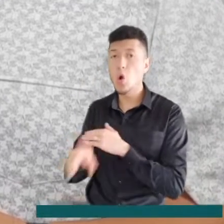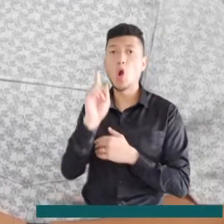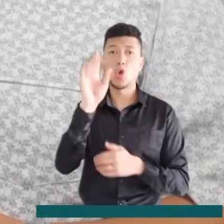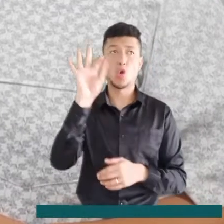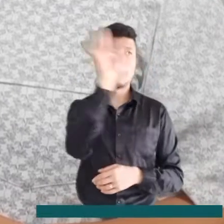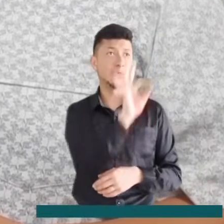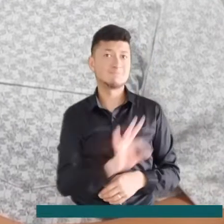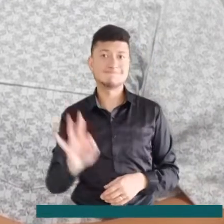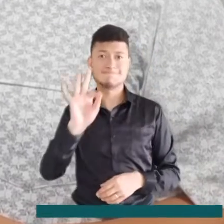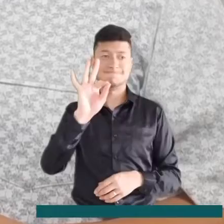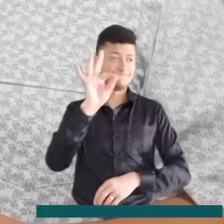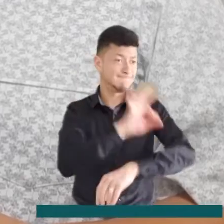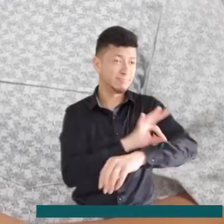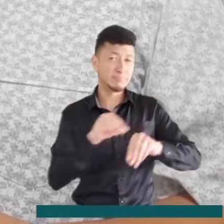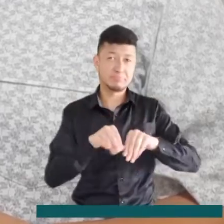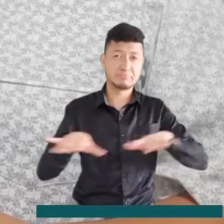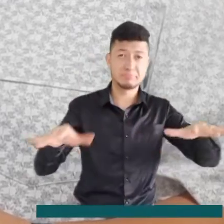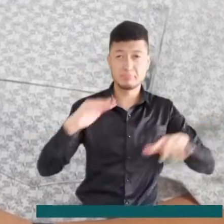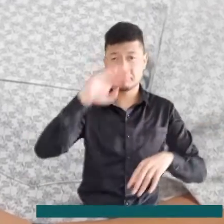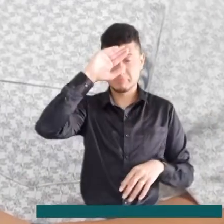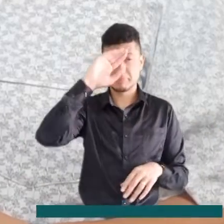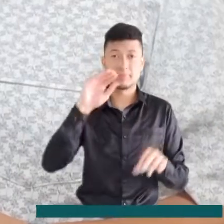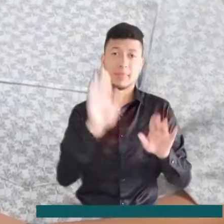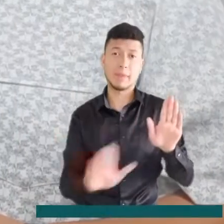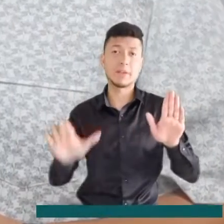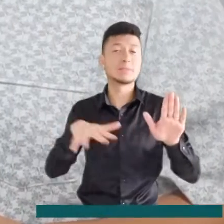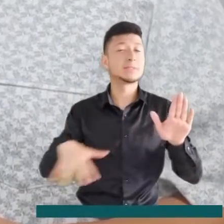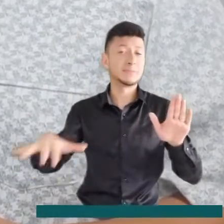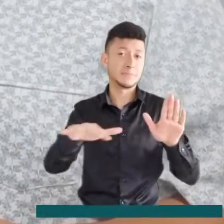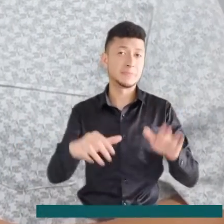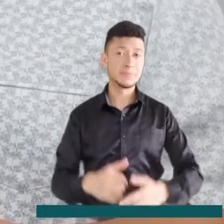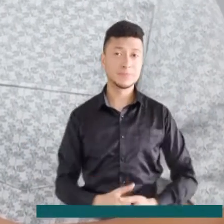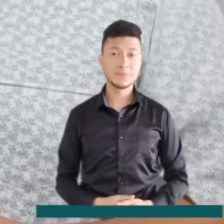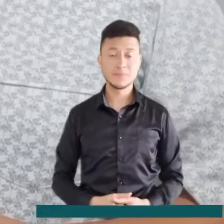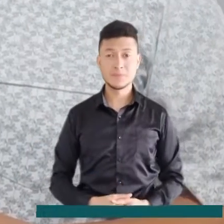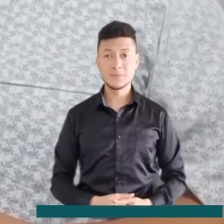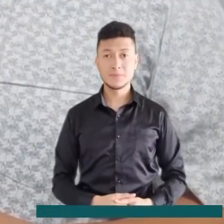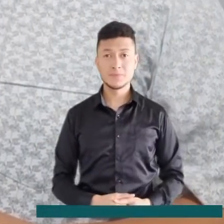agua debido a la epidemia de dengue que atraviesa el departamento.